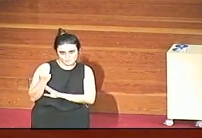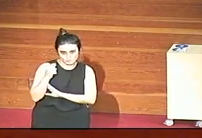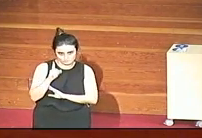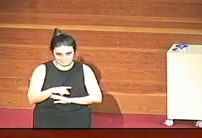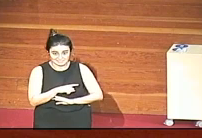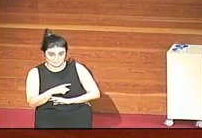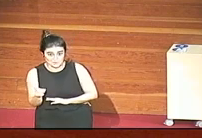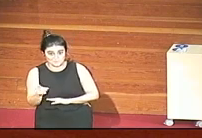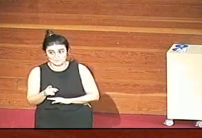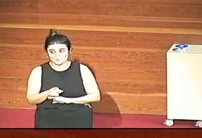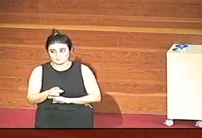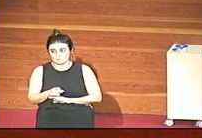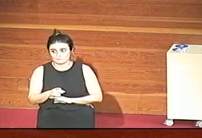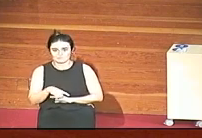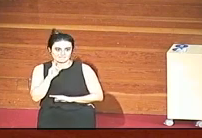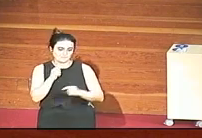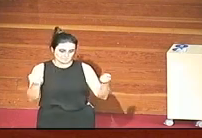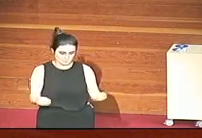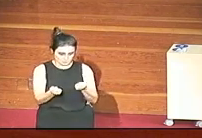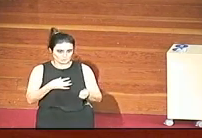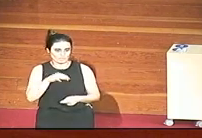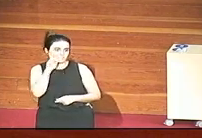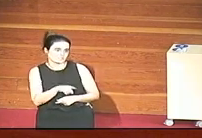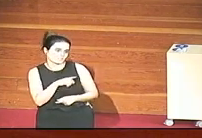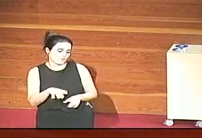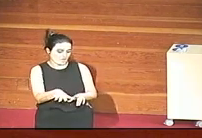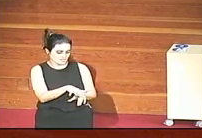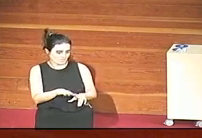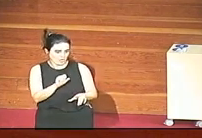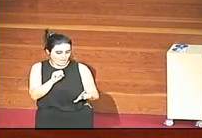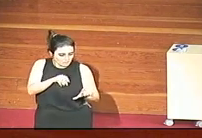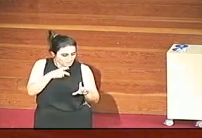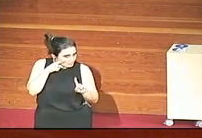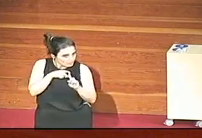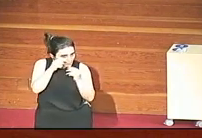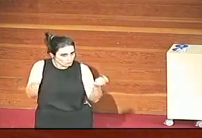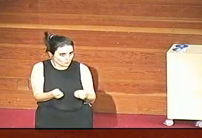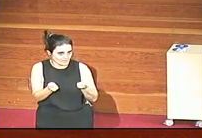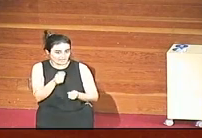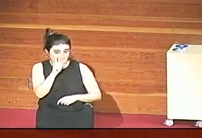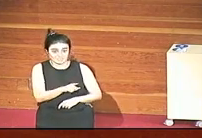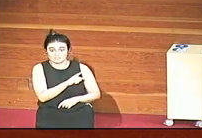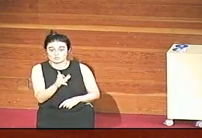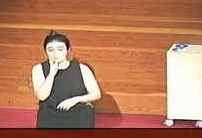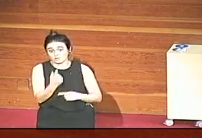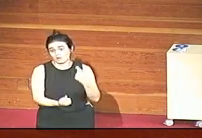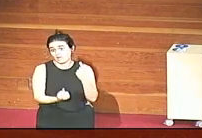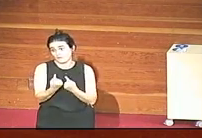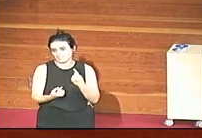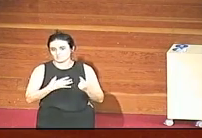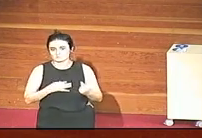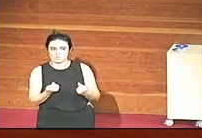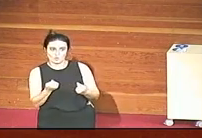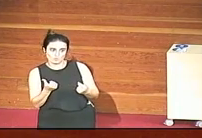y que puedas publicarlo no que te den ese espacio porque muchas veces bueno pues puede haber una censura